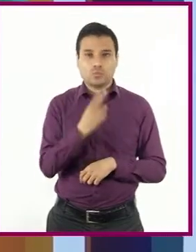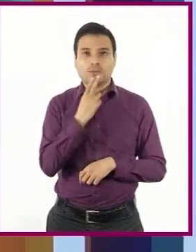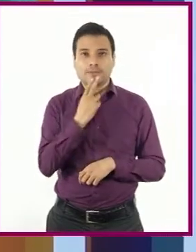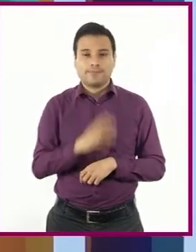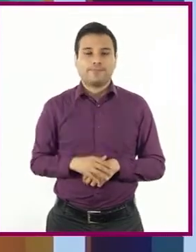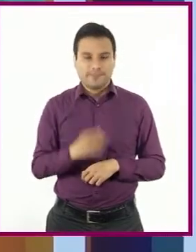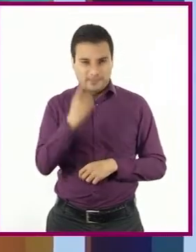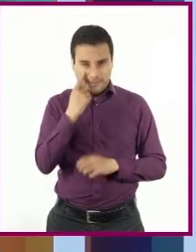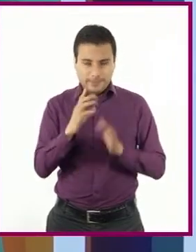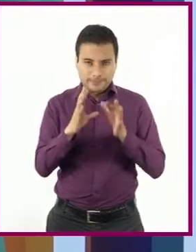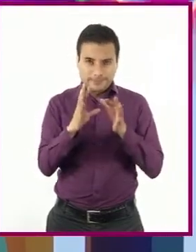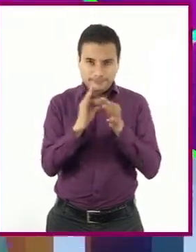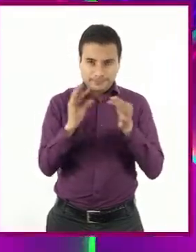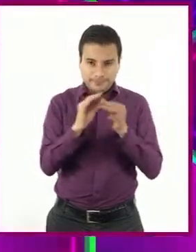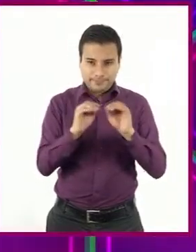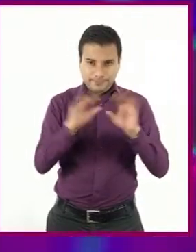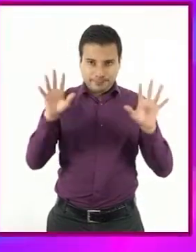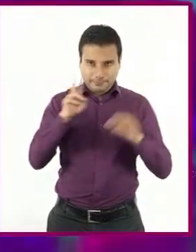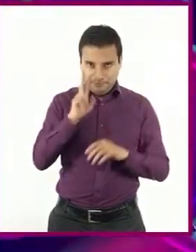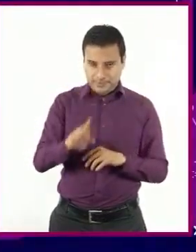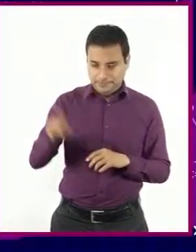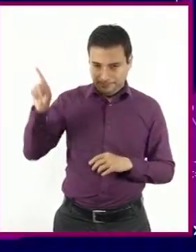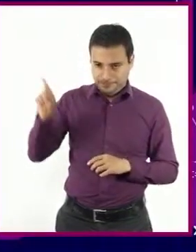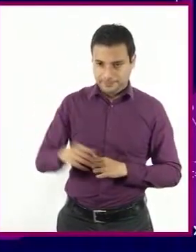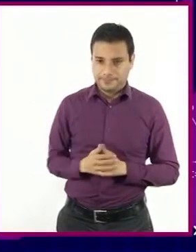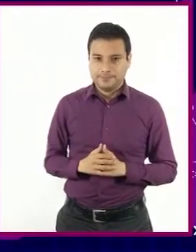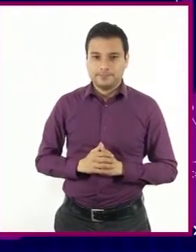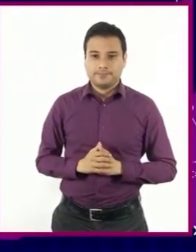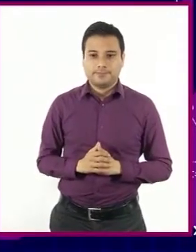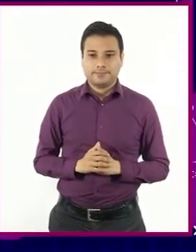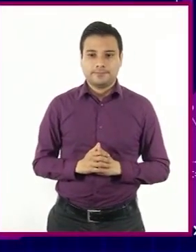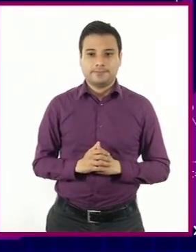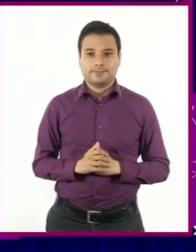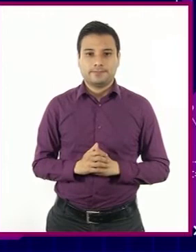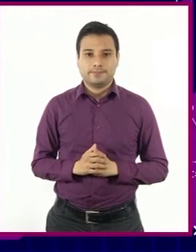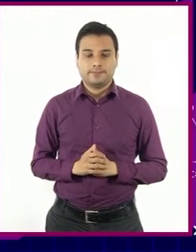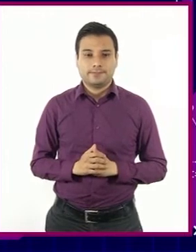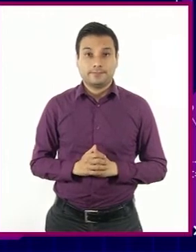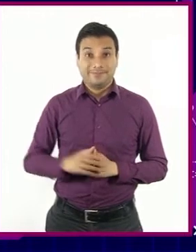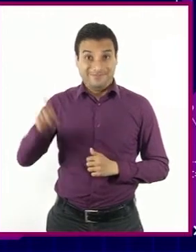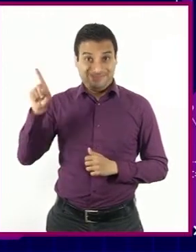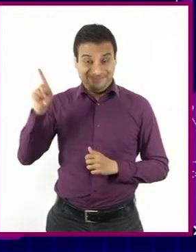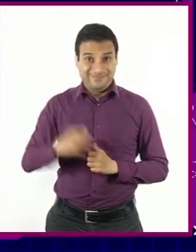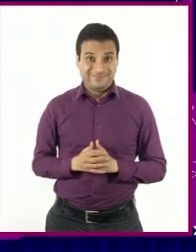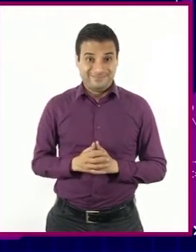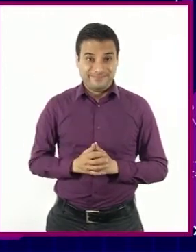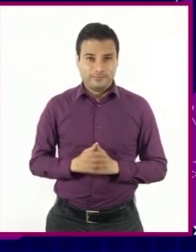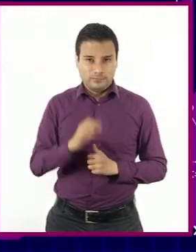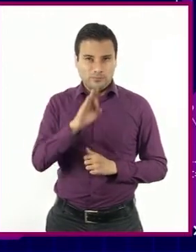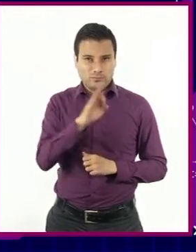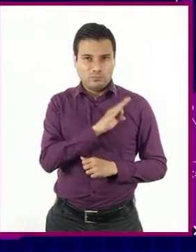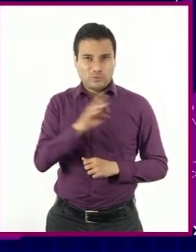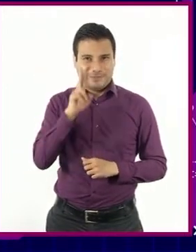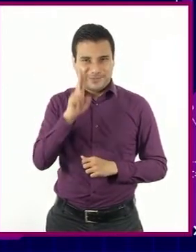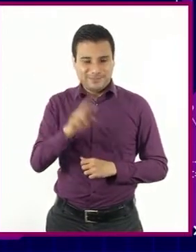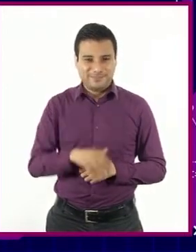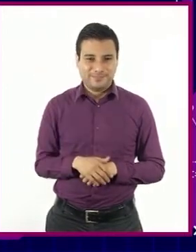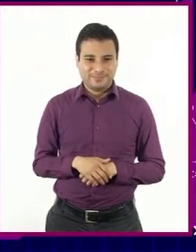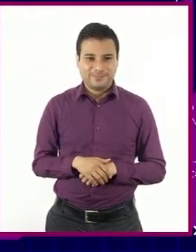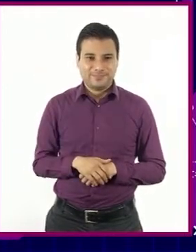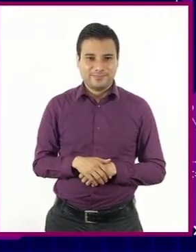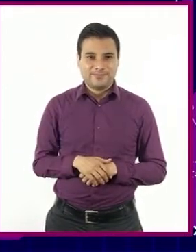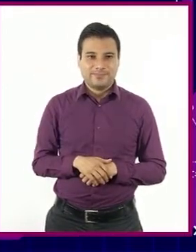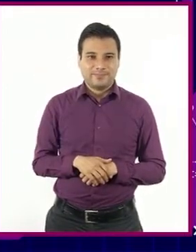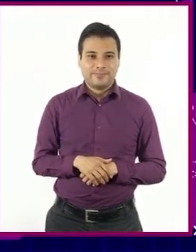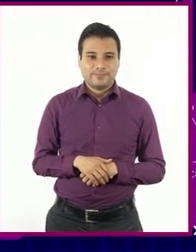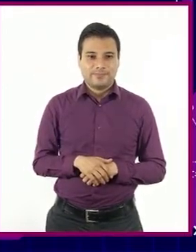entender mejor esto, veamos otra gráfica. En esta segunda gráfica se puede ver que la escala de valores del eje